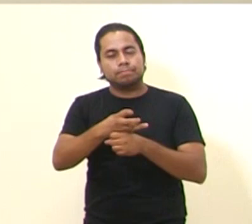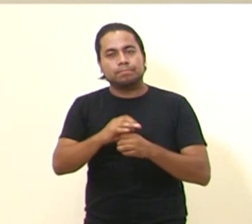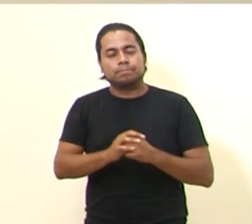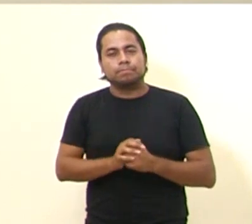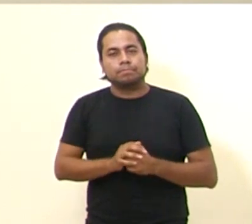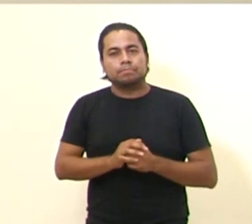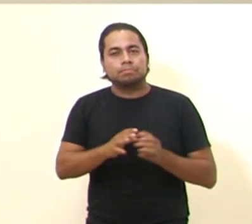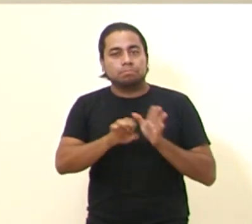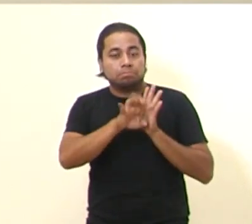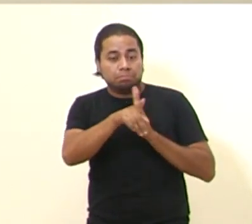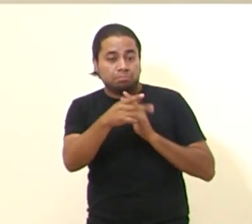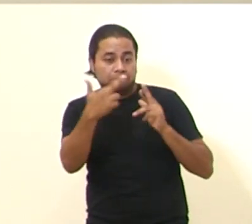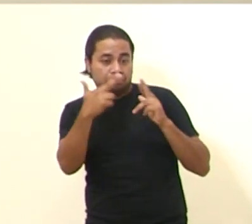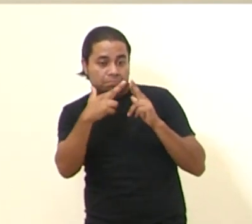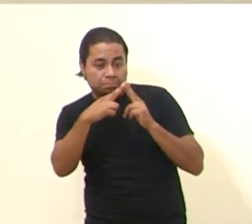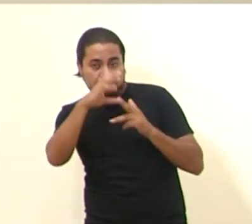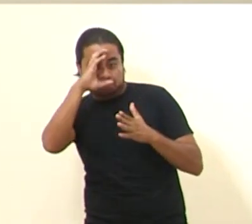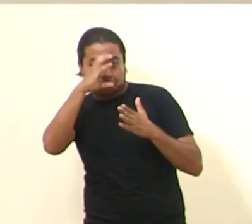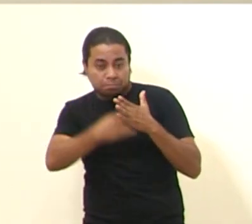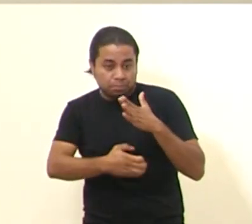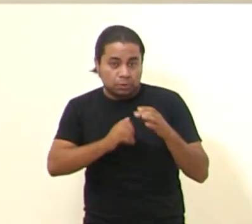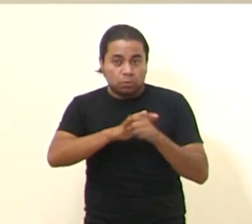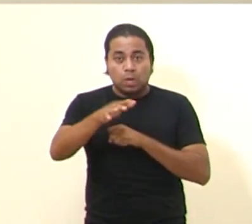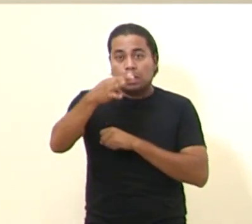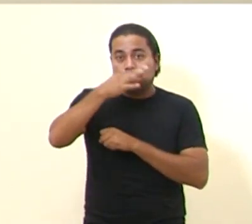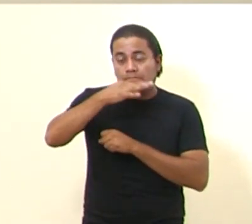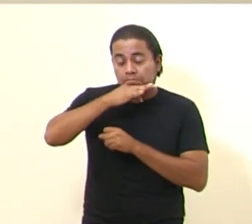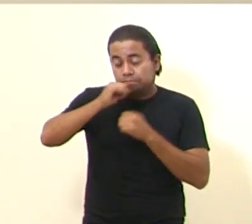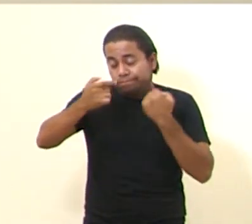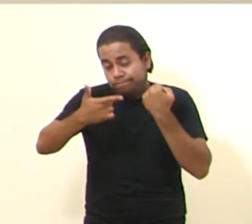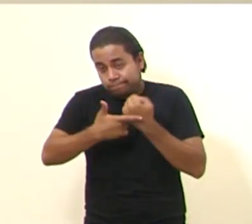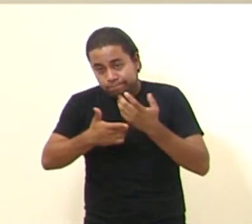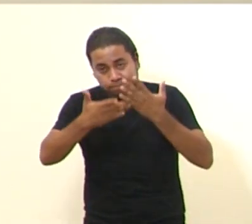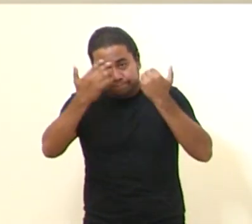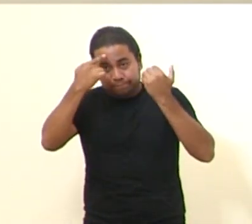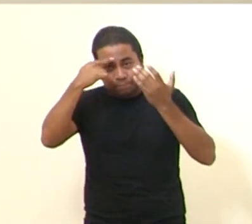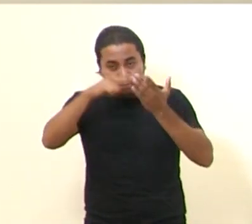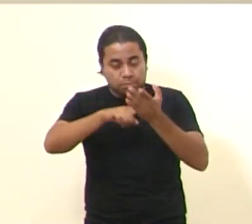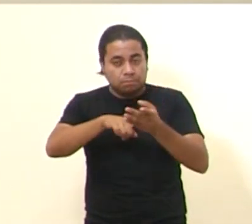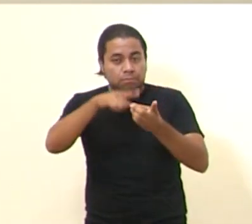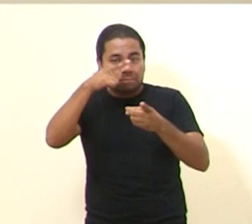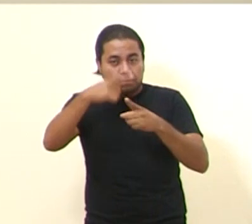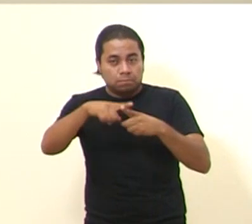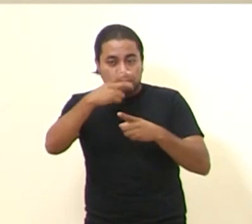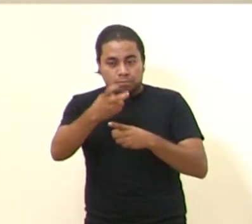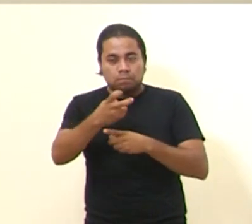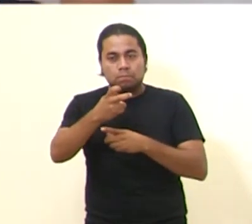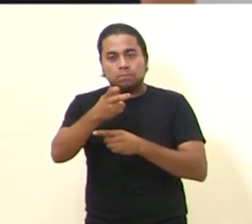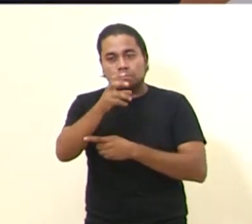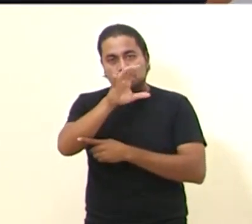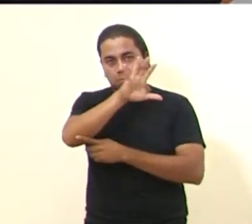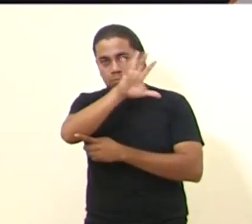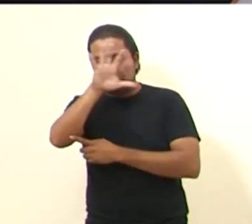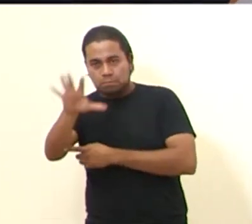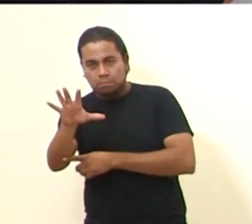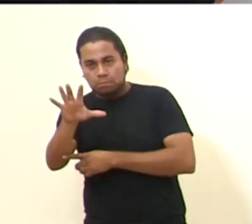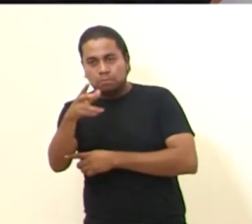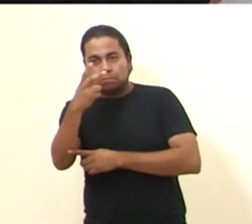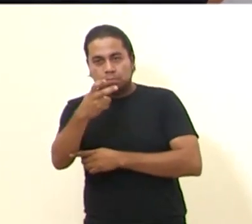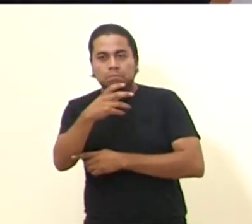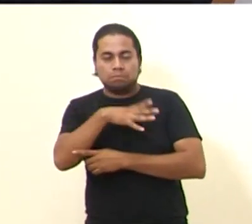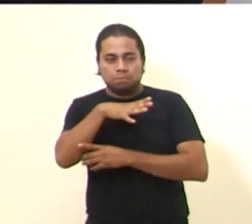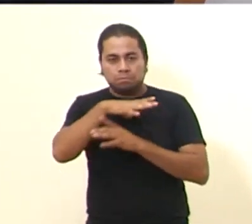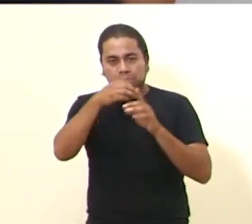sus ritos y creencias, que sería otra parte de mi investigación. Es todo lo que